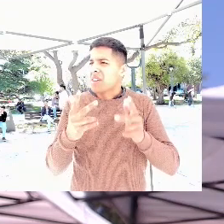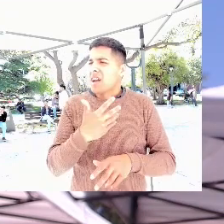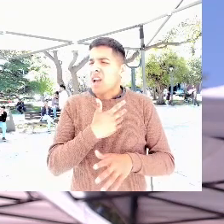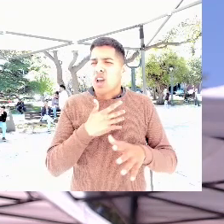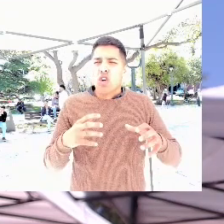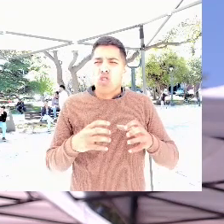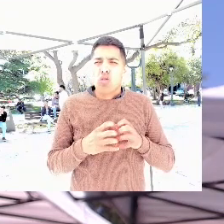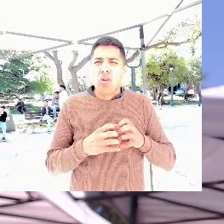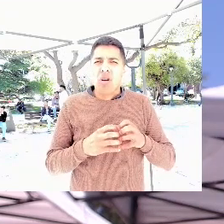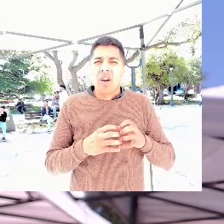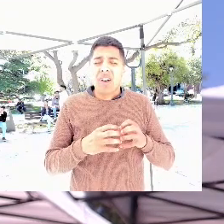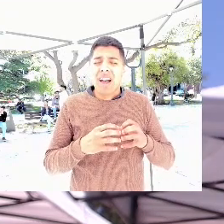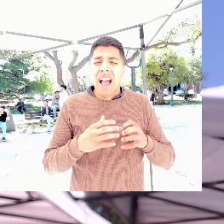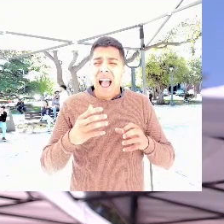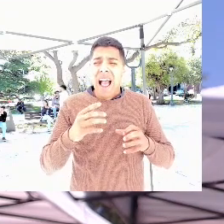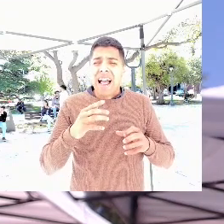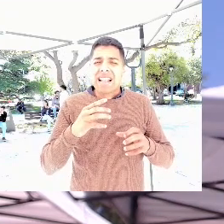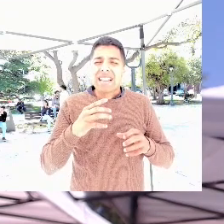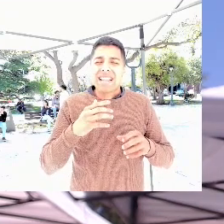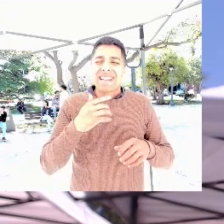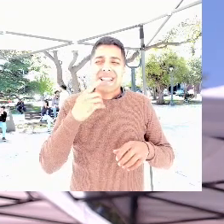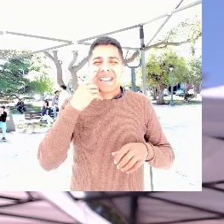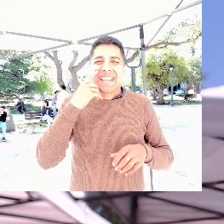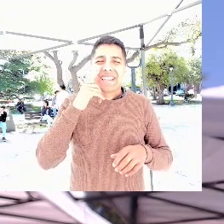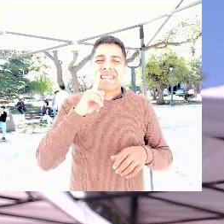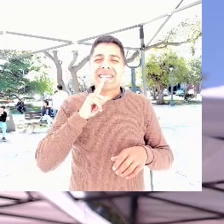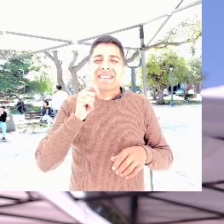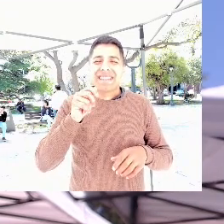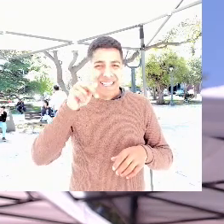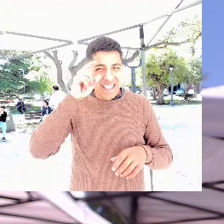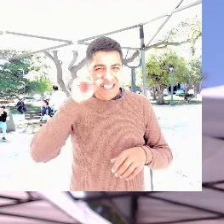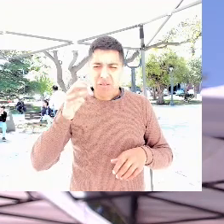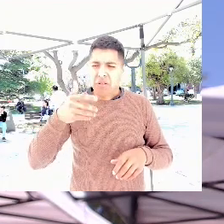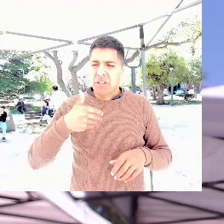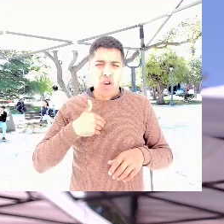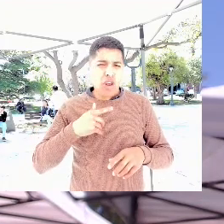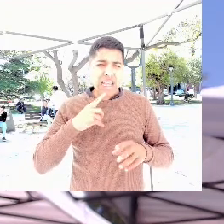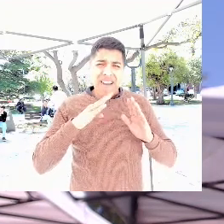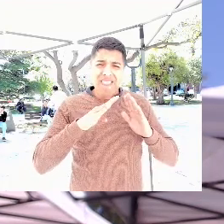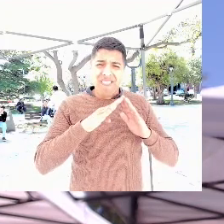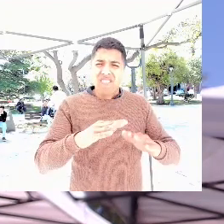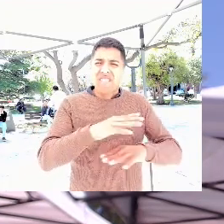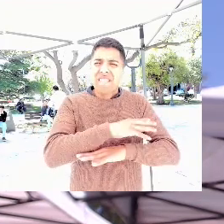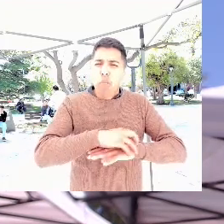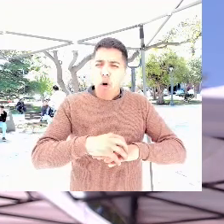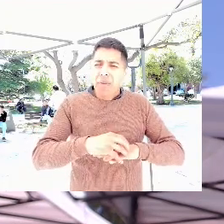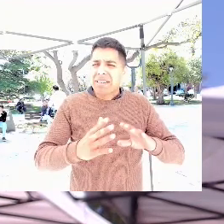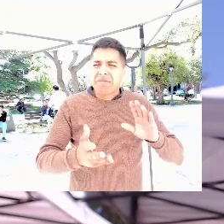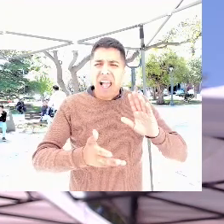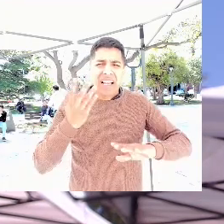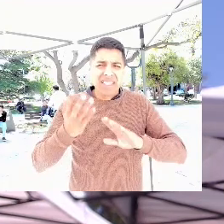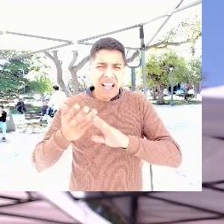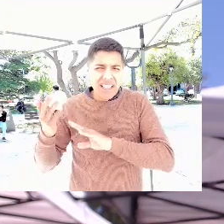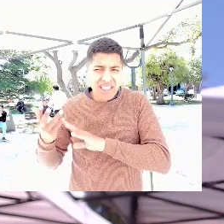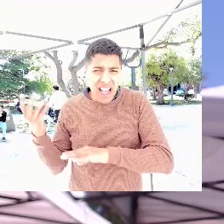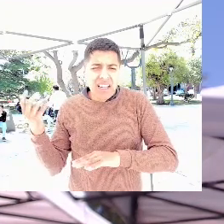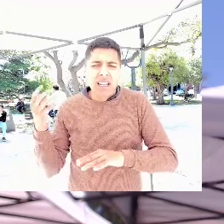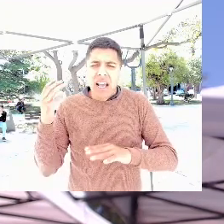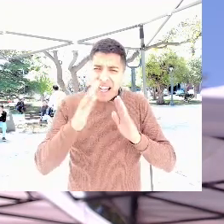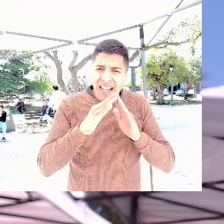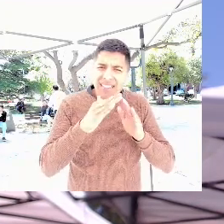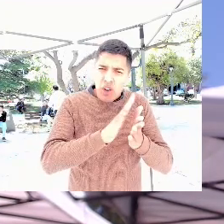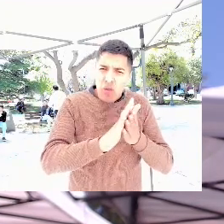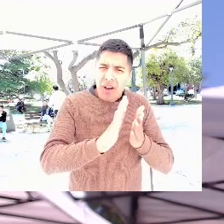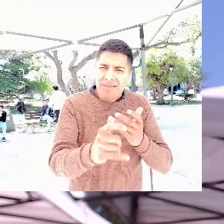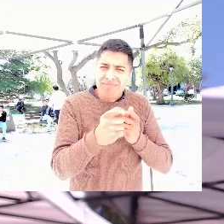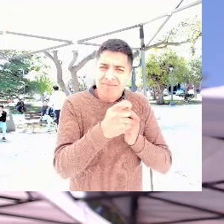sin villas, significa, digamos, que no perdemos el eje desde desde el 99 venimos construyendo, un Godoy